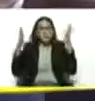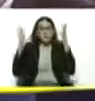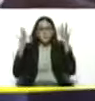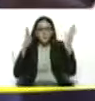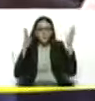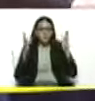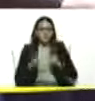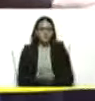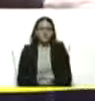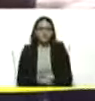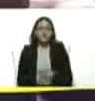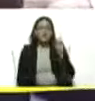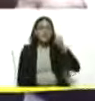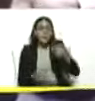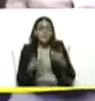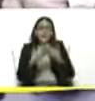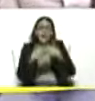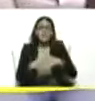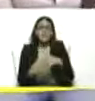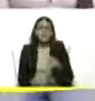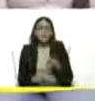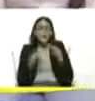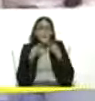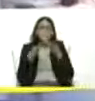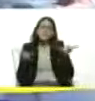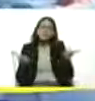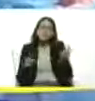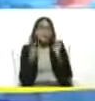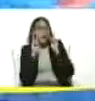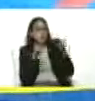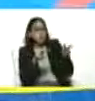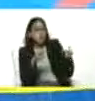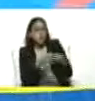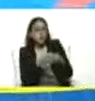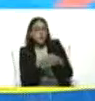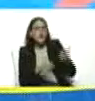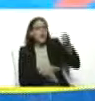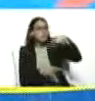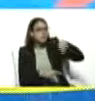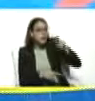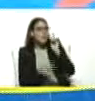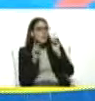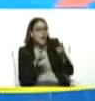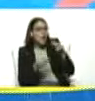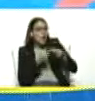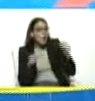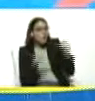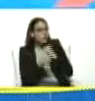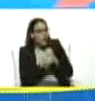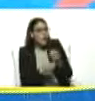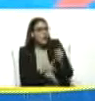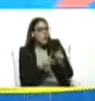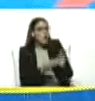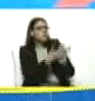Las empresas públicas que hay que apuntalar, mejorar su gestión.